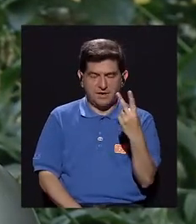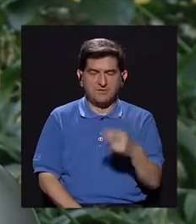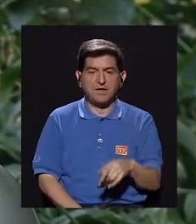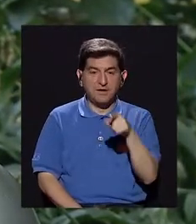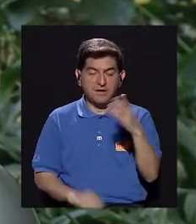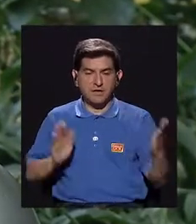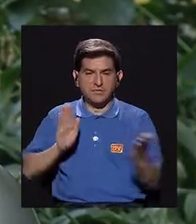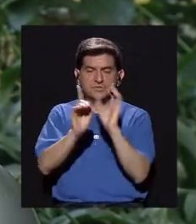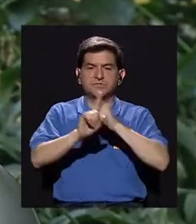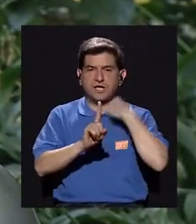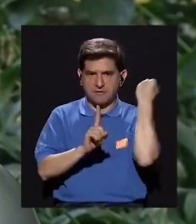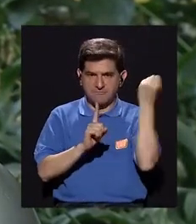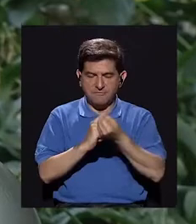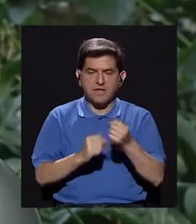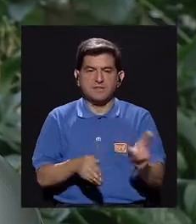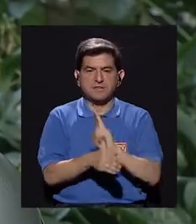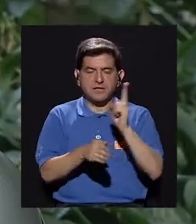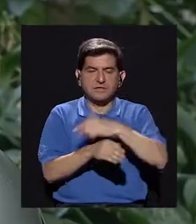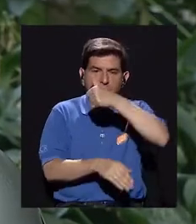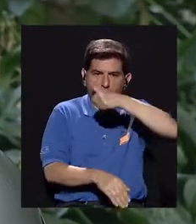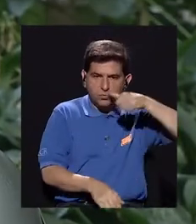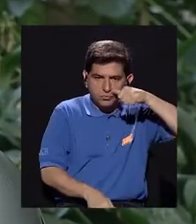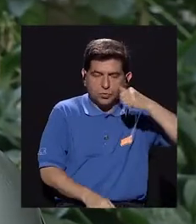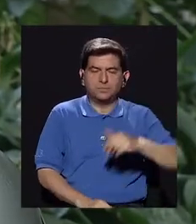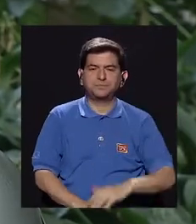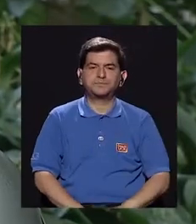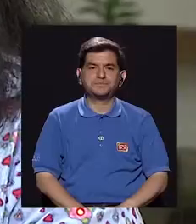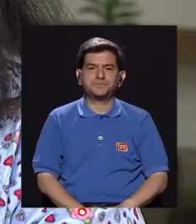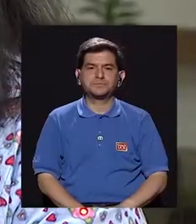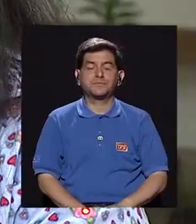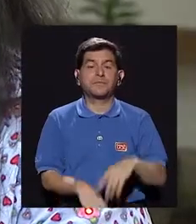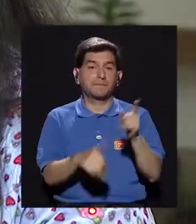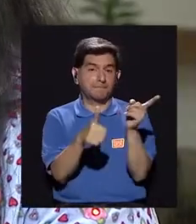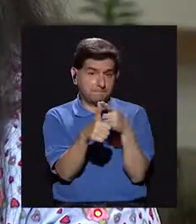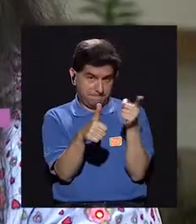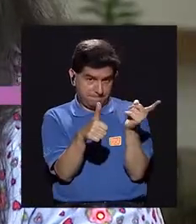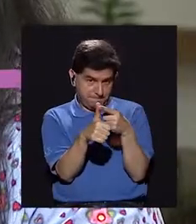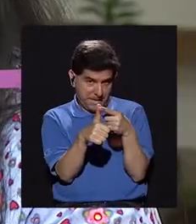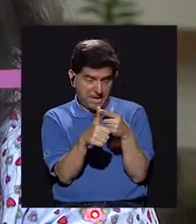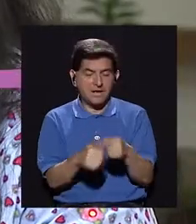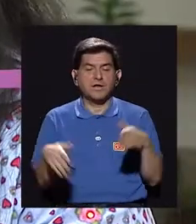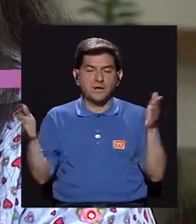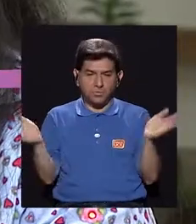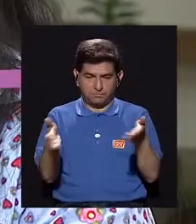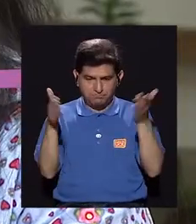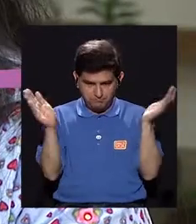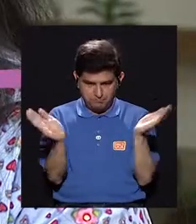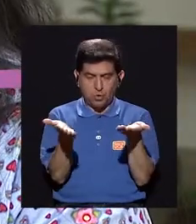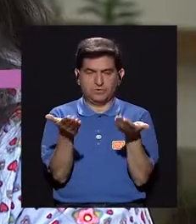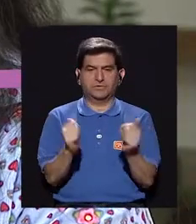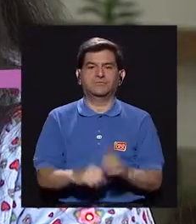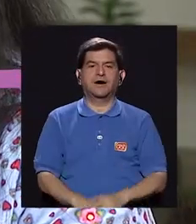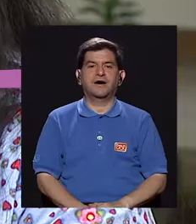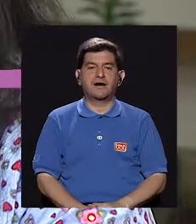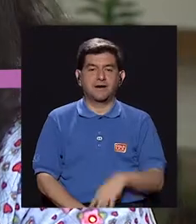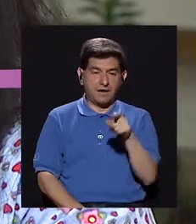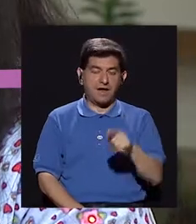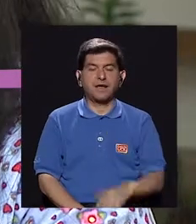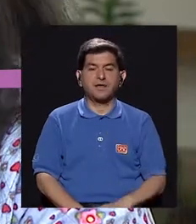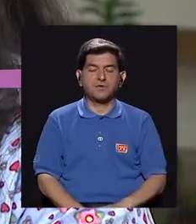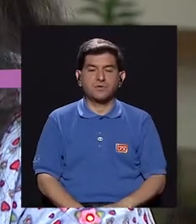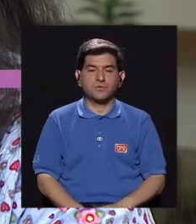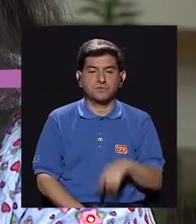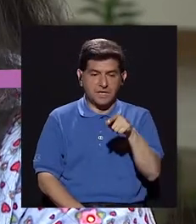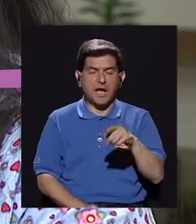están viendo y que están enfrentando una situación de consumo de drogas? Sí, lo primero es motivarlos, ¿verdad?, a que den